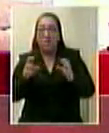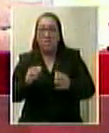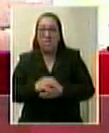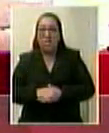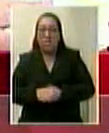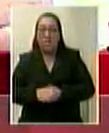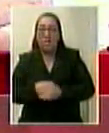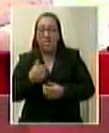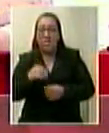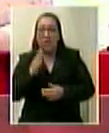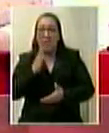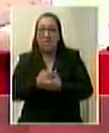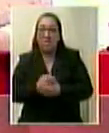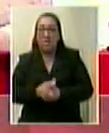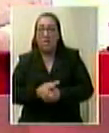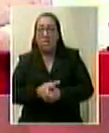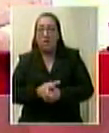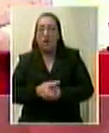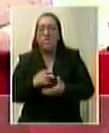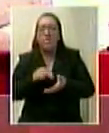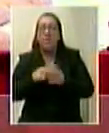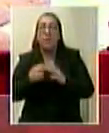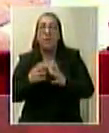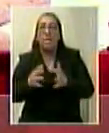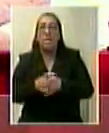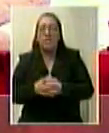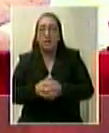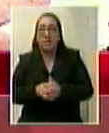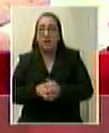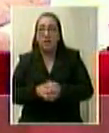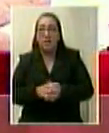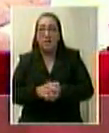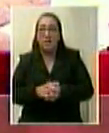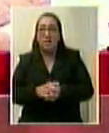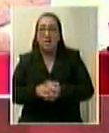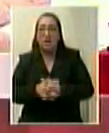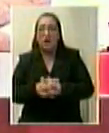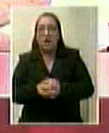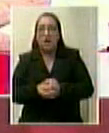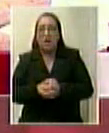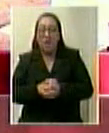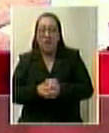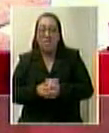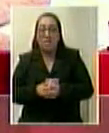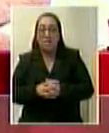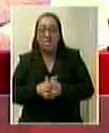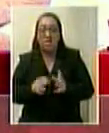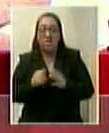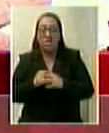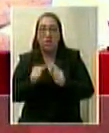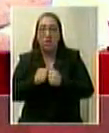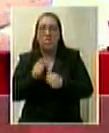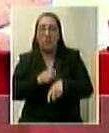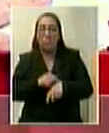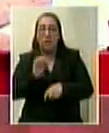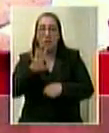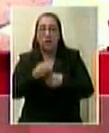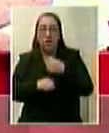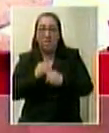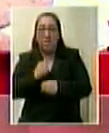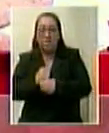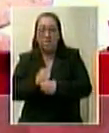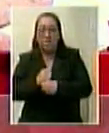Política, sancionándolo con la inhabilitación para ejercer cargo público por un plazo de